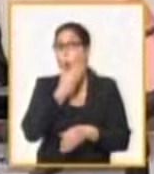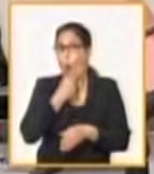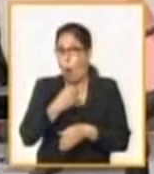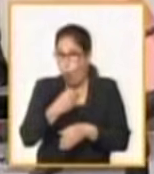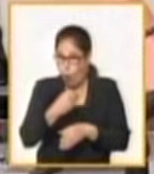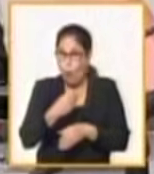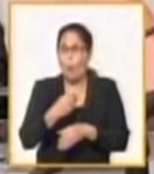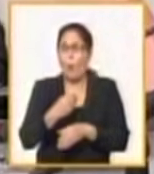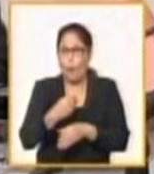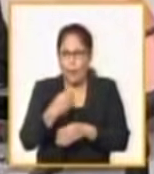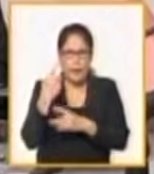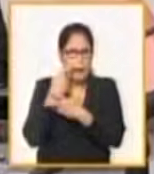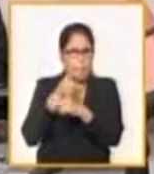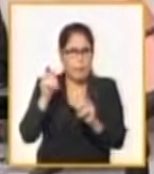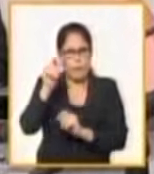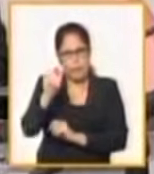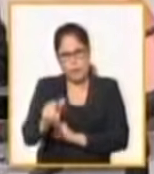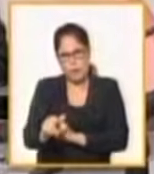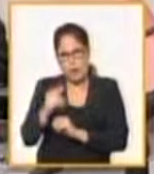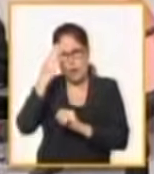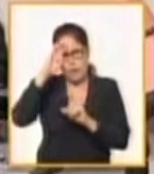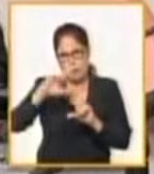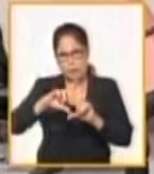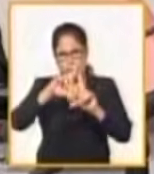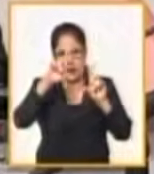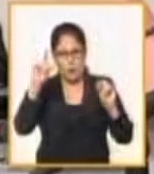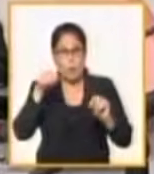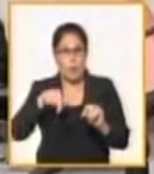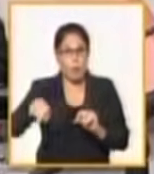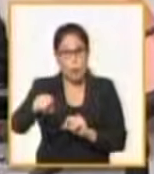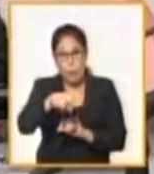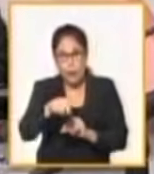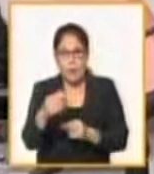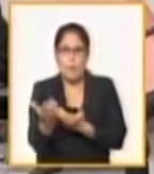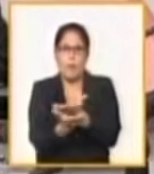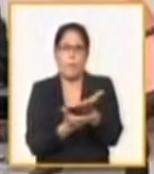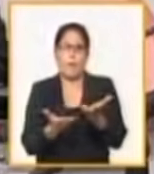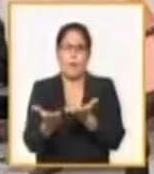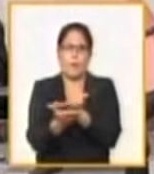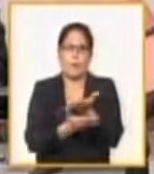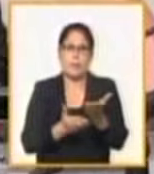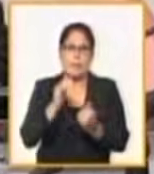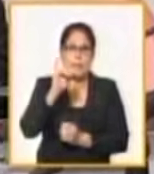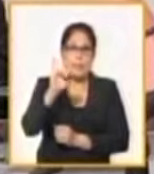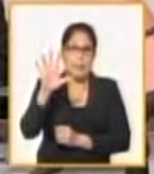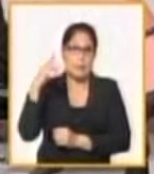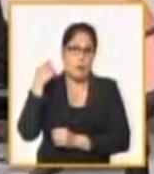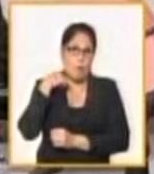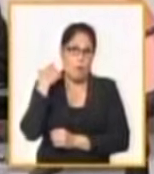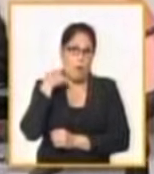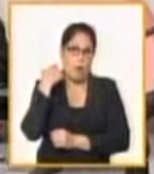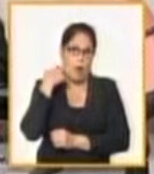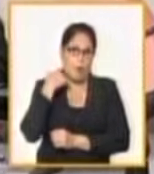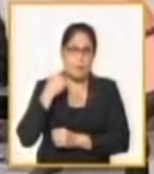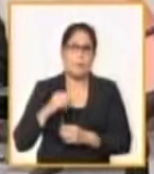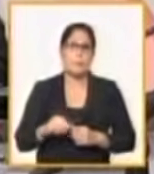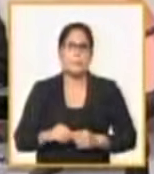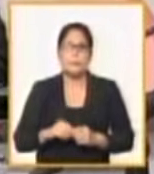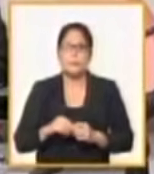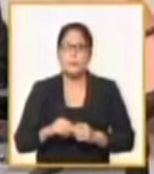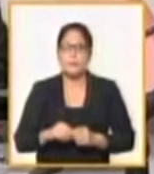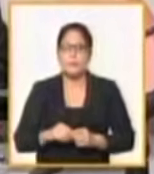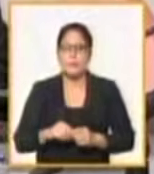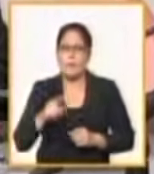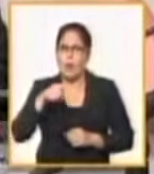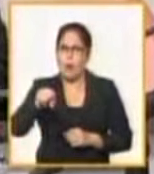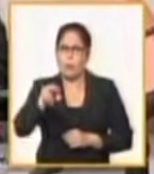de intelectuales cubanos. Con ellos estaremos compartiendo estas reflexiones a 65 años de palabras a los intelectuales. A ustedes los